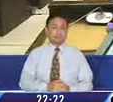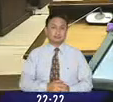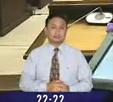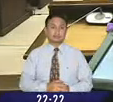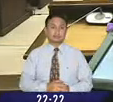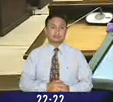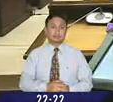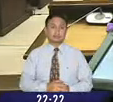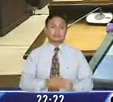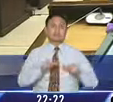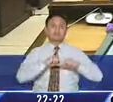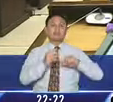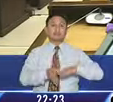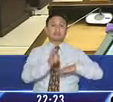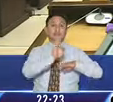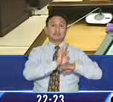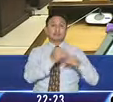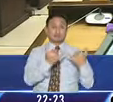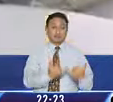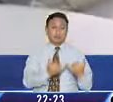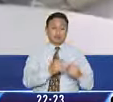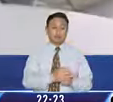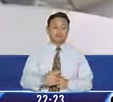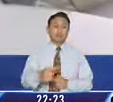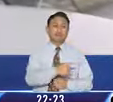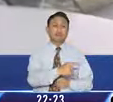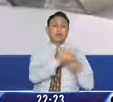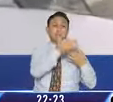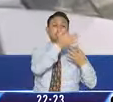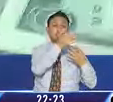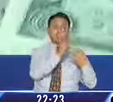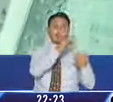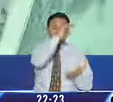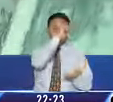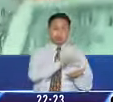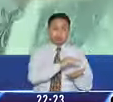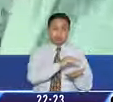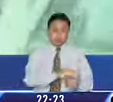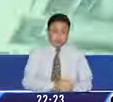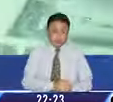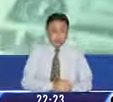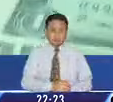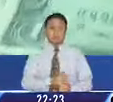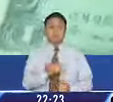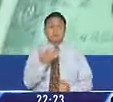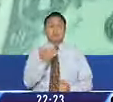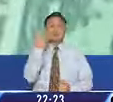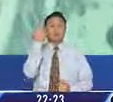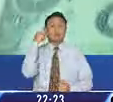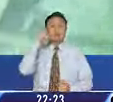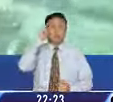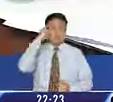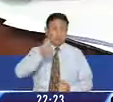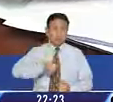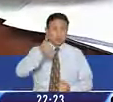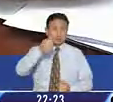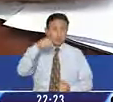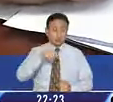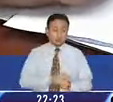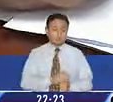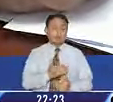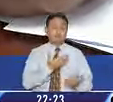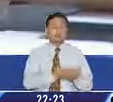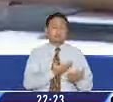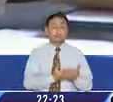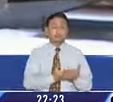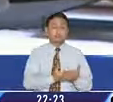La Asamblea condenó que se pretenda reducir el presupuesto a la seguridad y da 15 días al gobierno para que se presente a